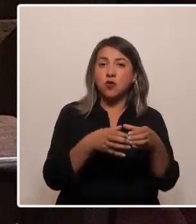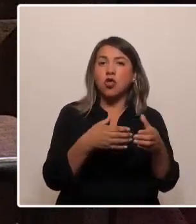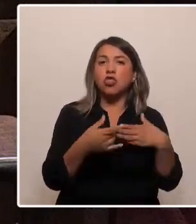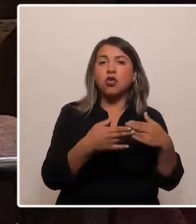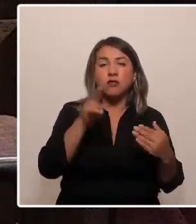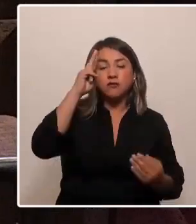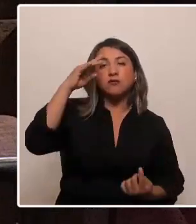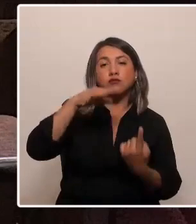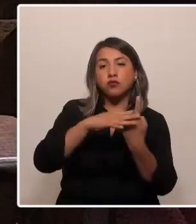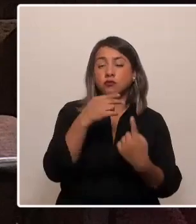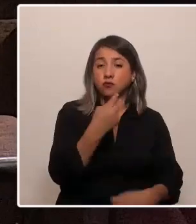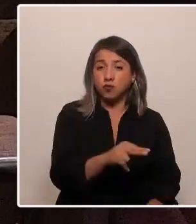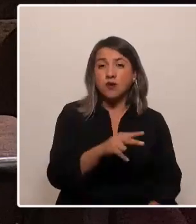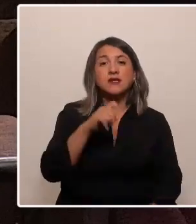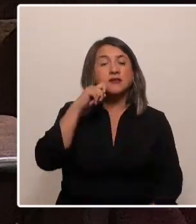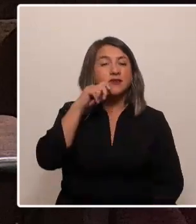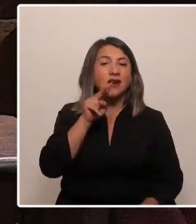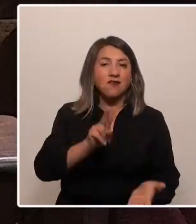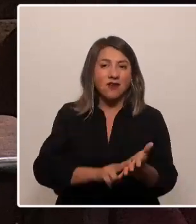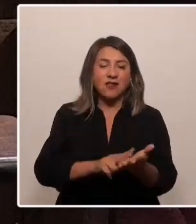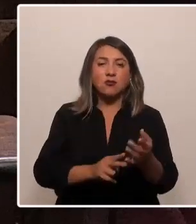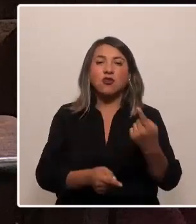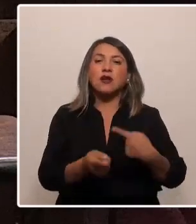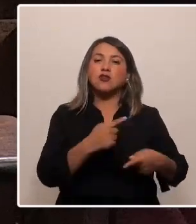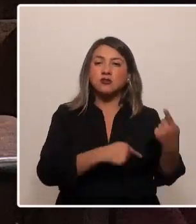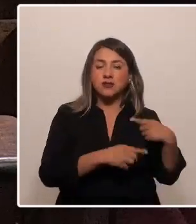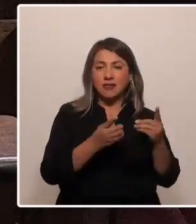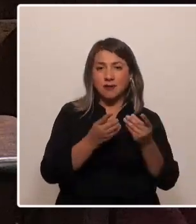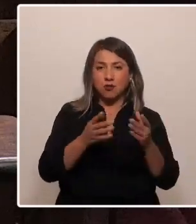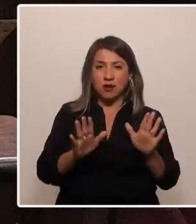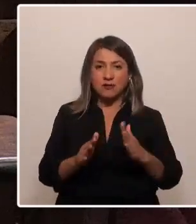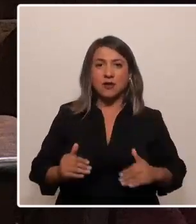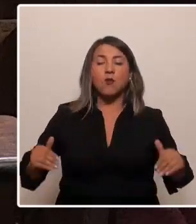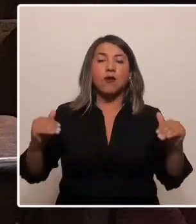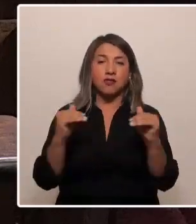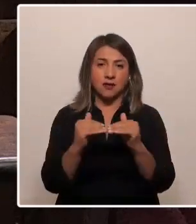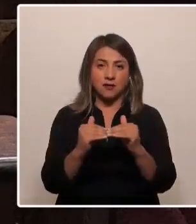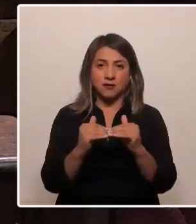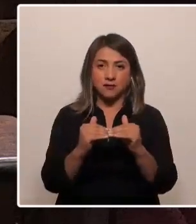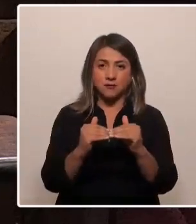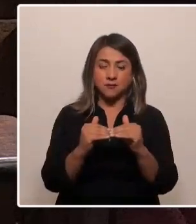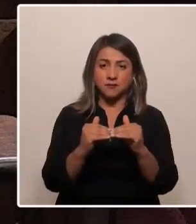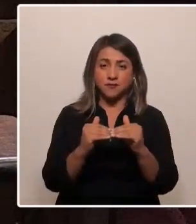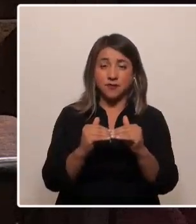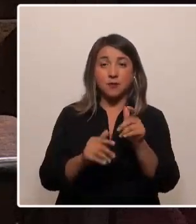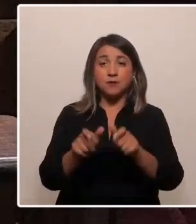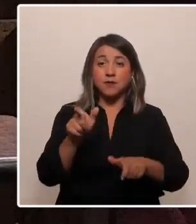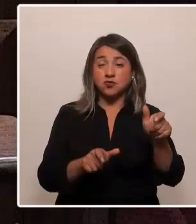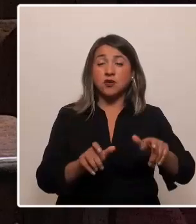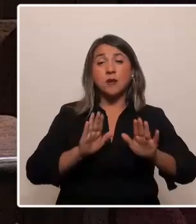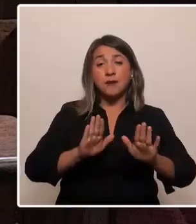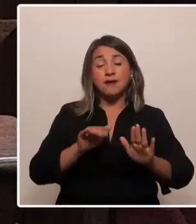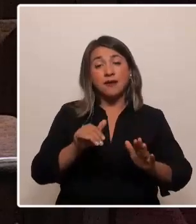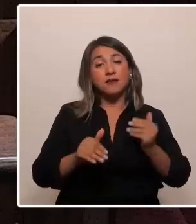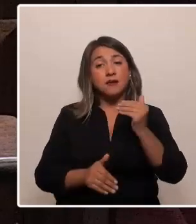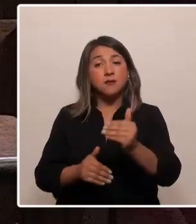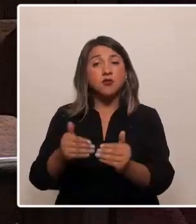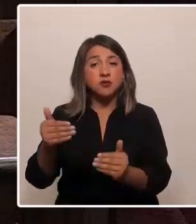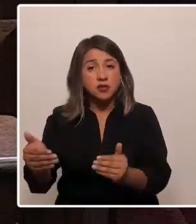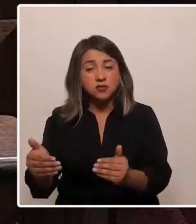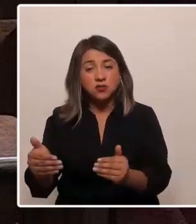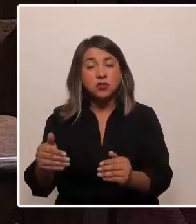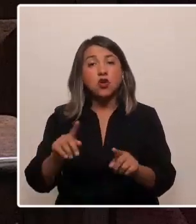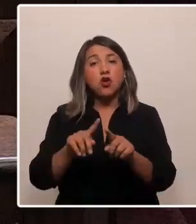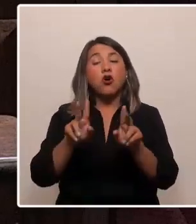pertenece significa un verdadero retroceso para la democracia y la igualdad ante la ley. La gente esperaba este proceso que